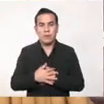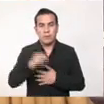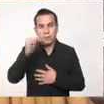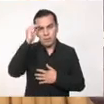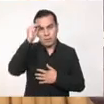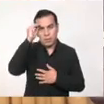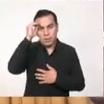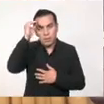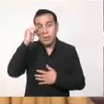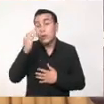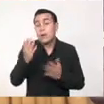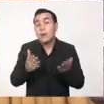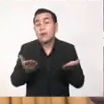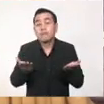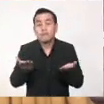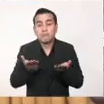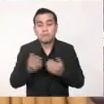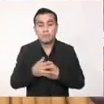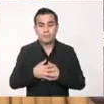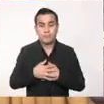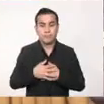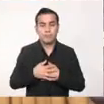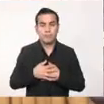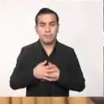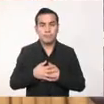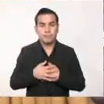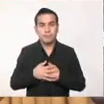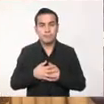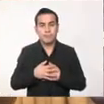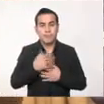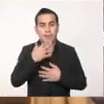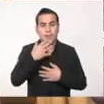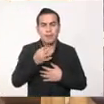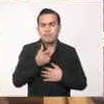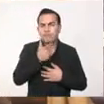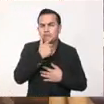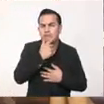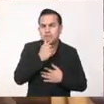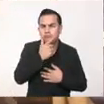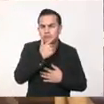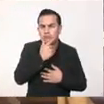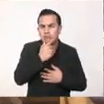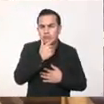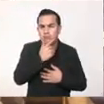opinando de que había un cierto margen de duda,